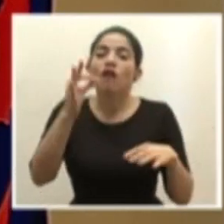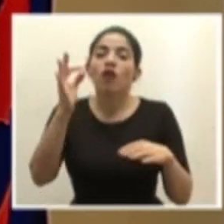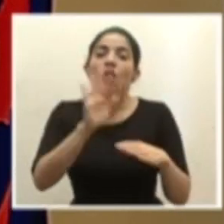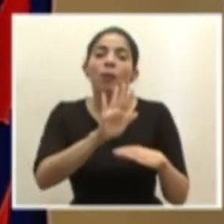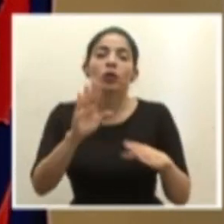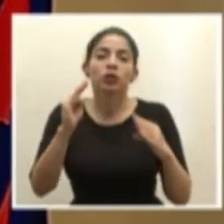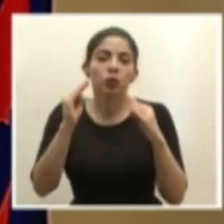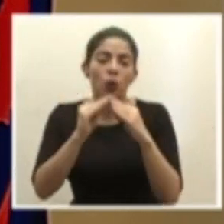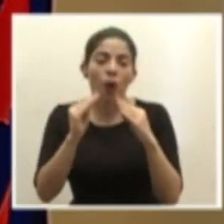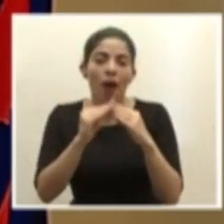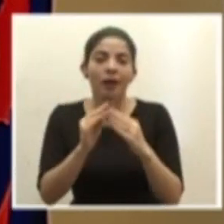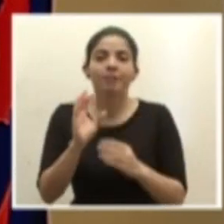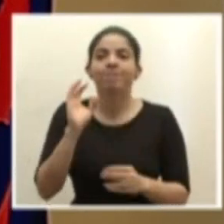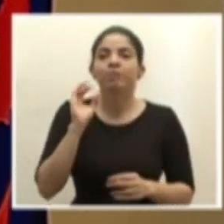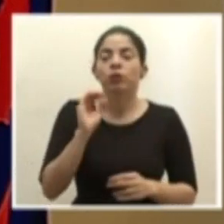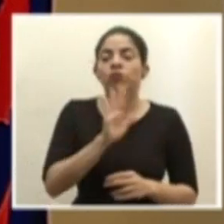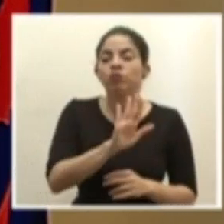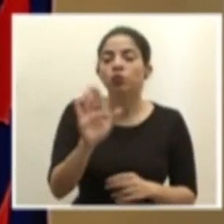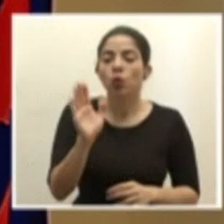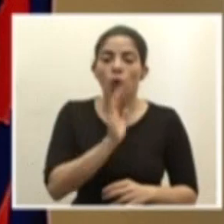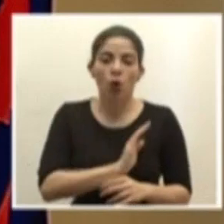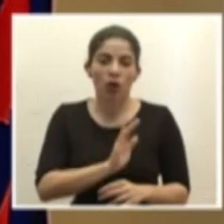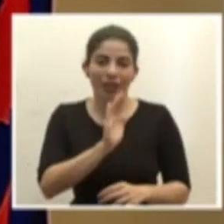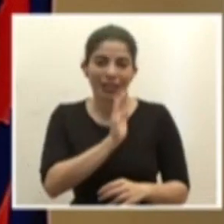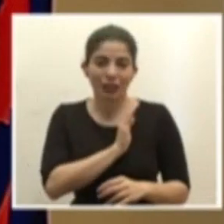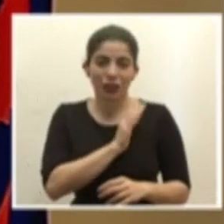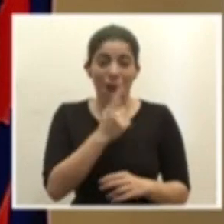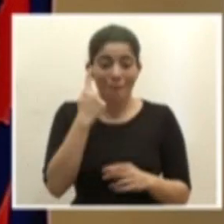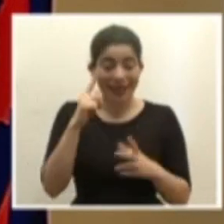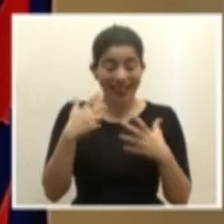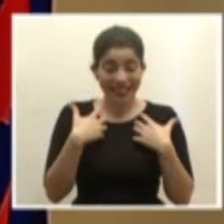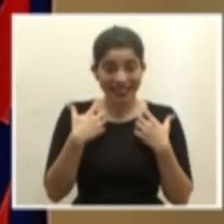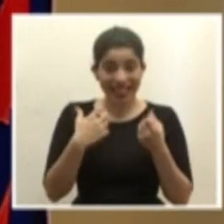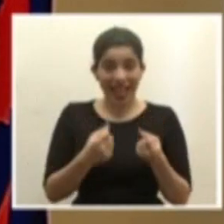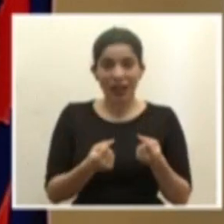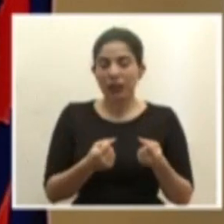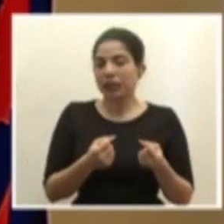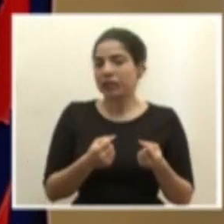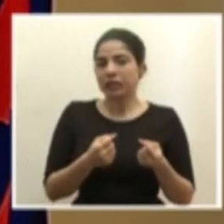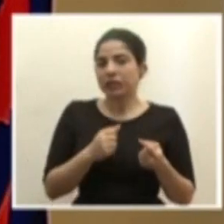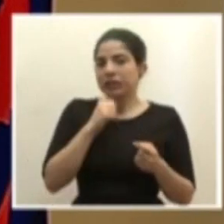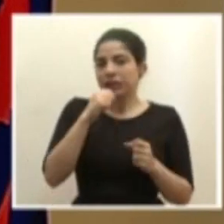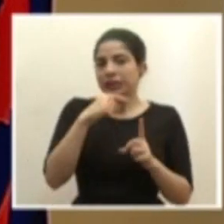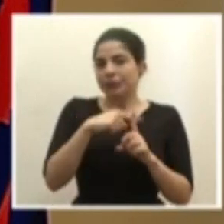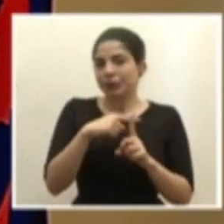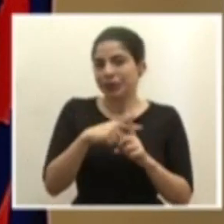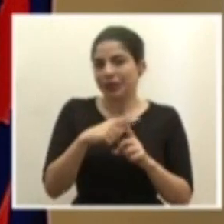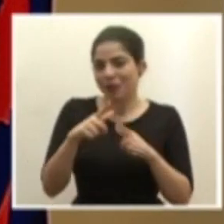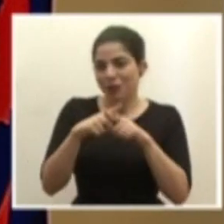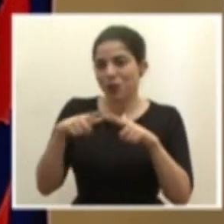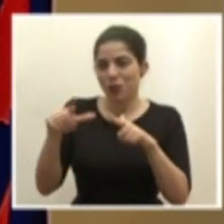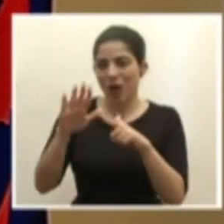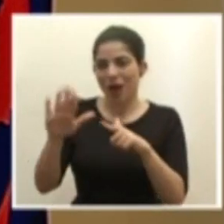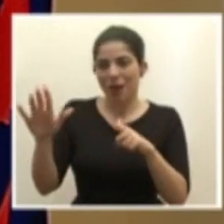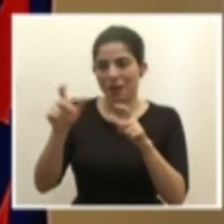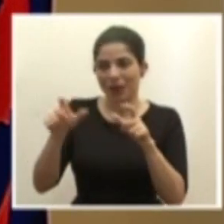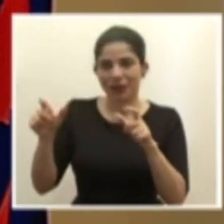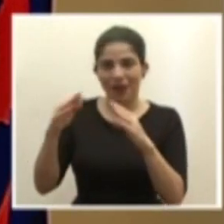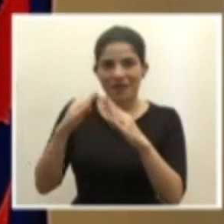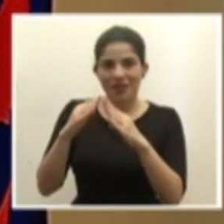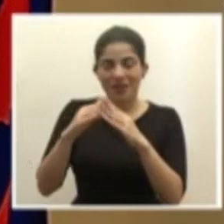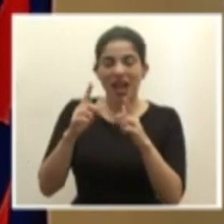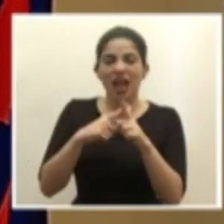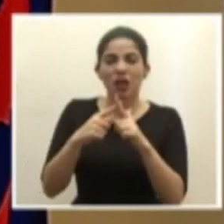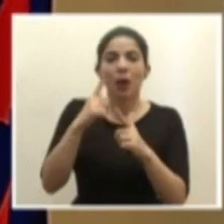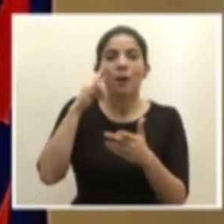o las condiciones que son determinantes para la salud no son tan favorables y por eso es que estamos haciendo